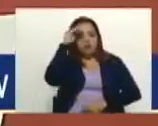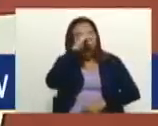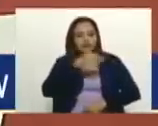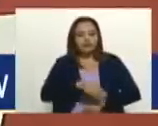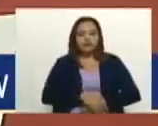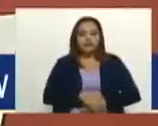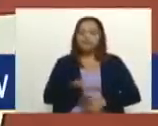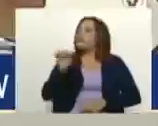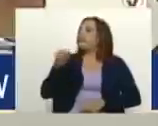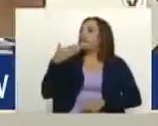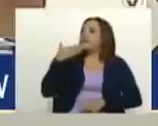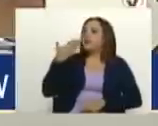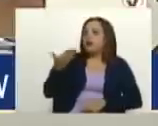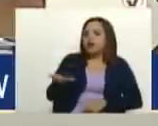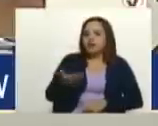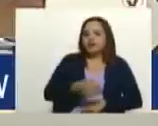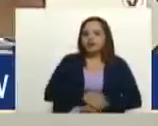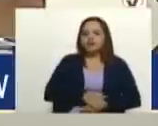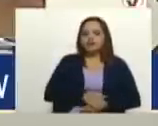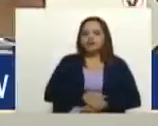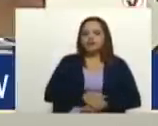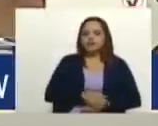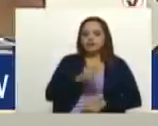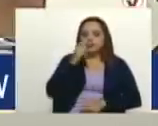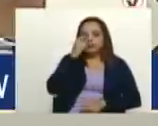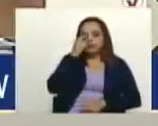Gracias, Hugo. Mira,